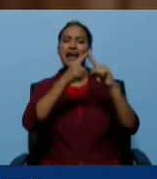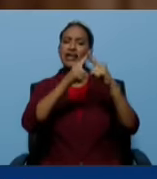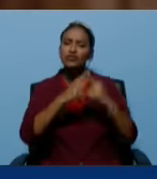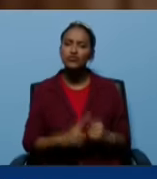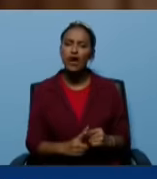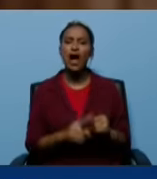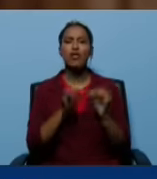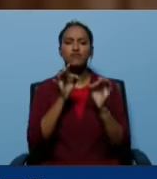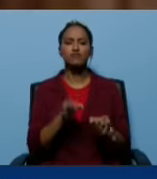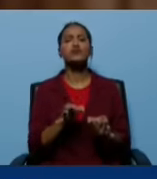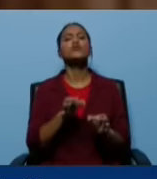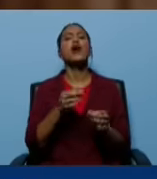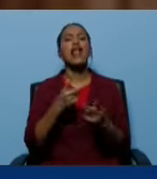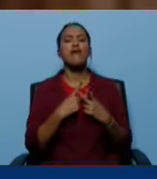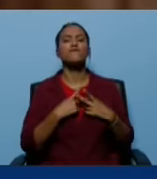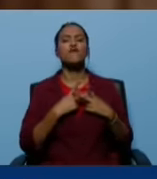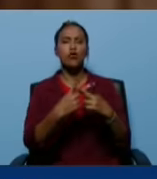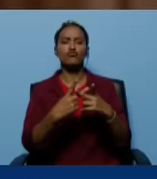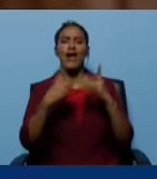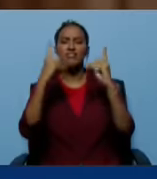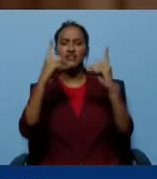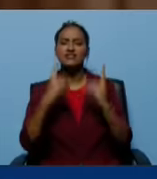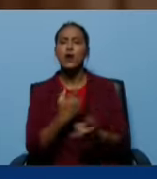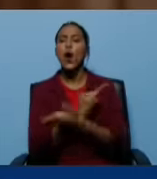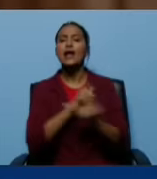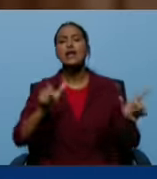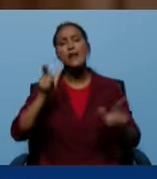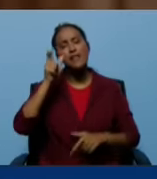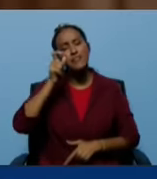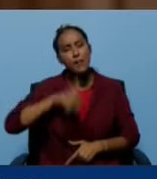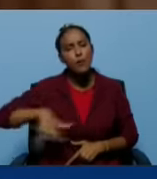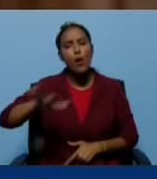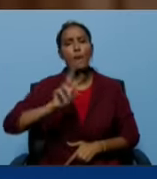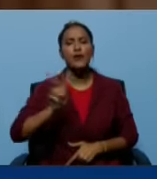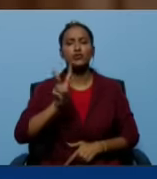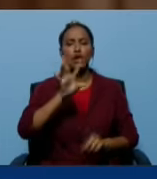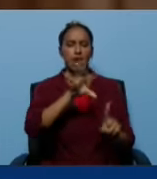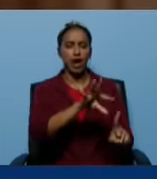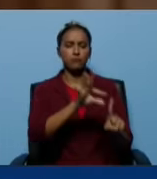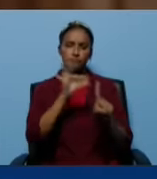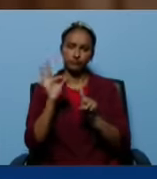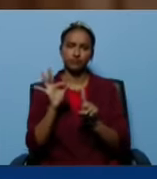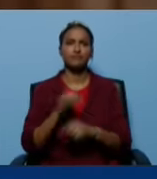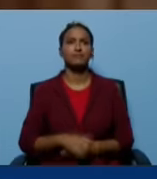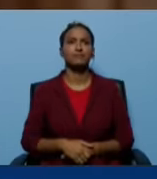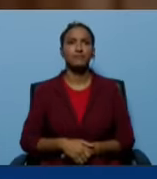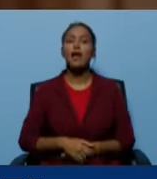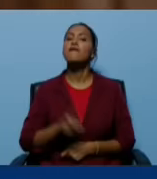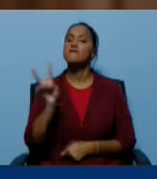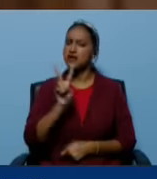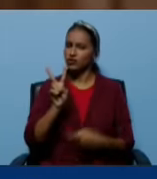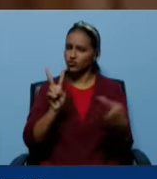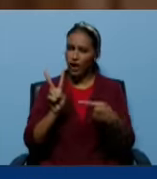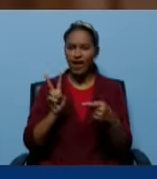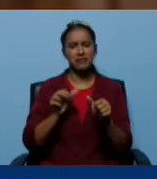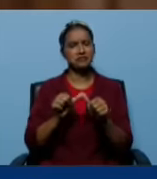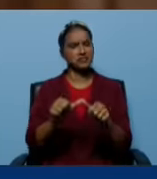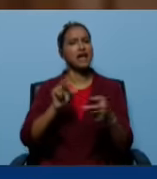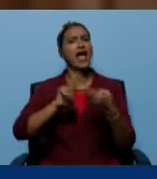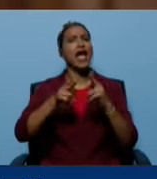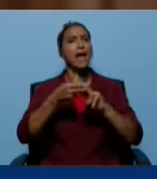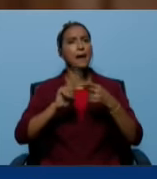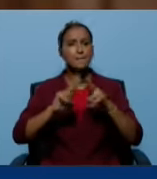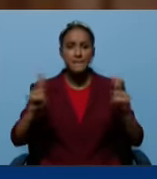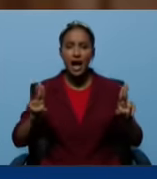necesidad, a la voluntad del pueblo venezolano. Así que, bueno, al mundo le transmitimos este mensaje: Venezuela sigue en paz, estamos construyendo. El presidente